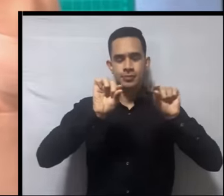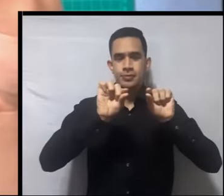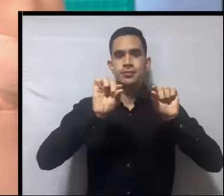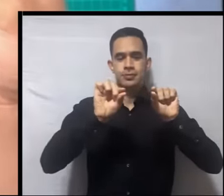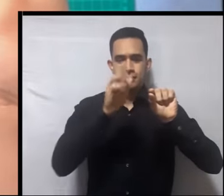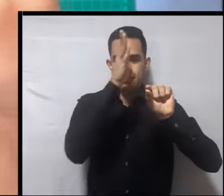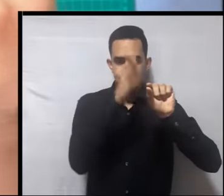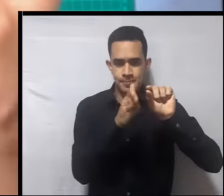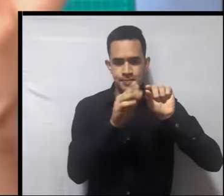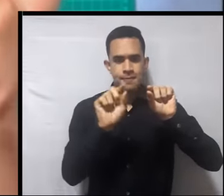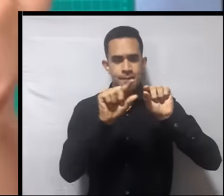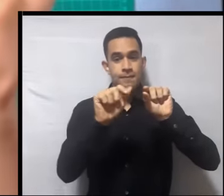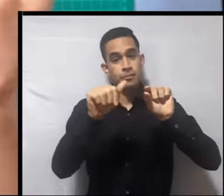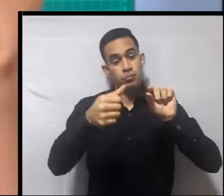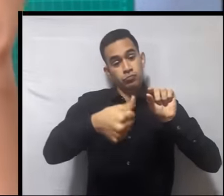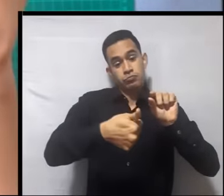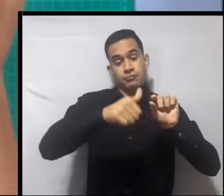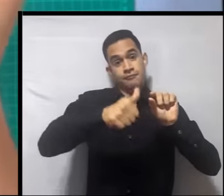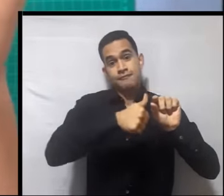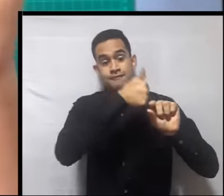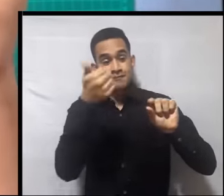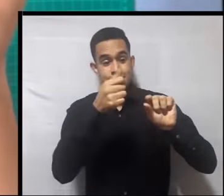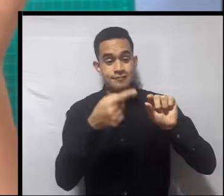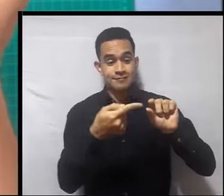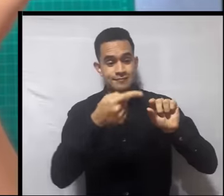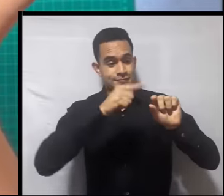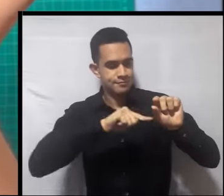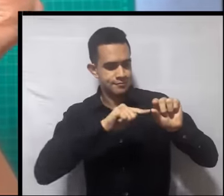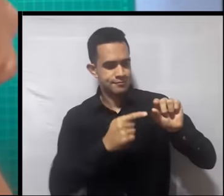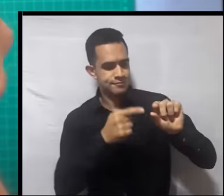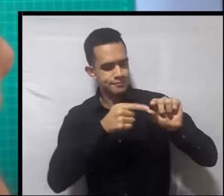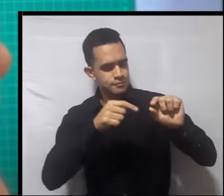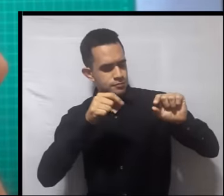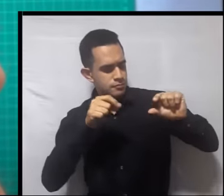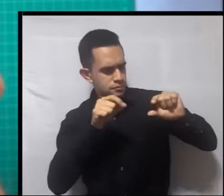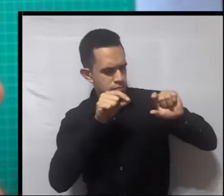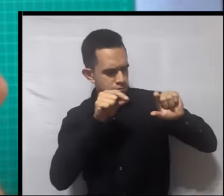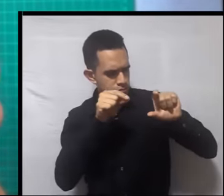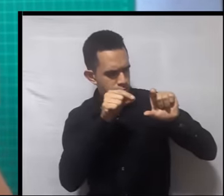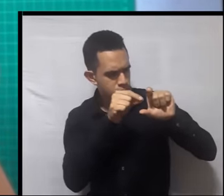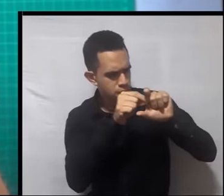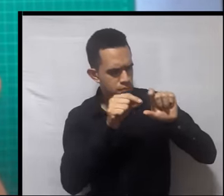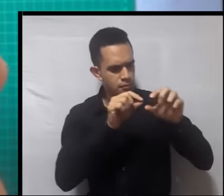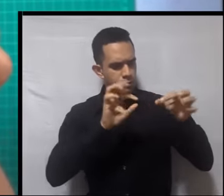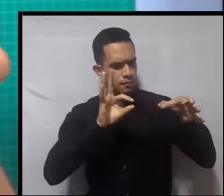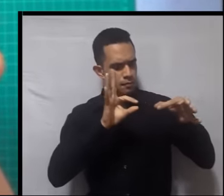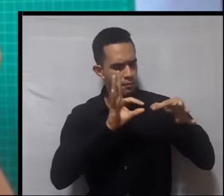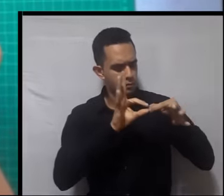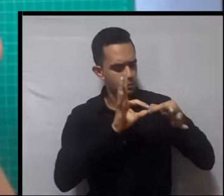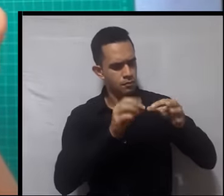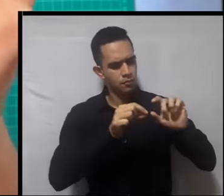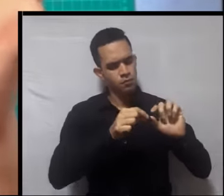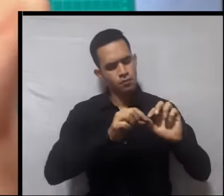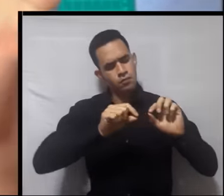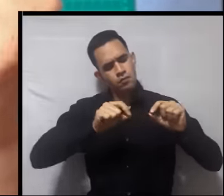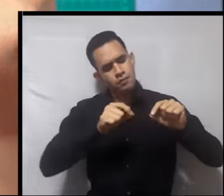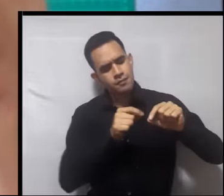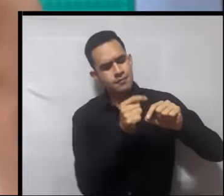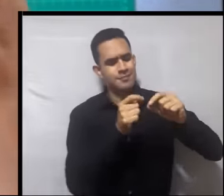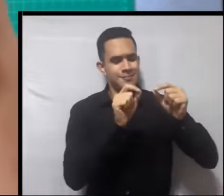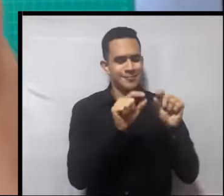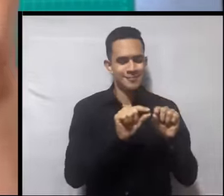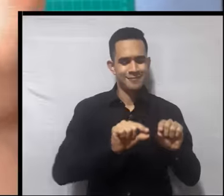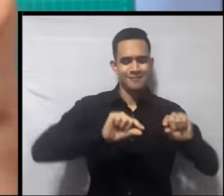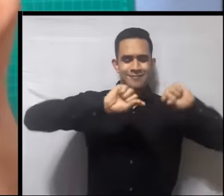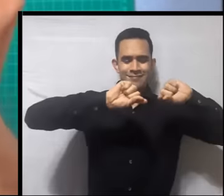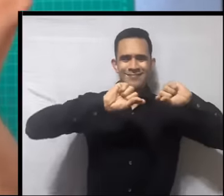el otro extremo de la liga se introducirá en el otro agujero para que salga la superficie plana del tapón, consiguiendo así